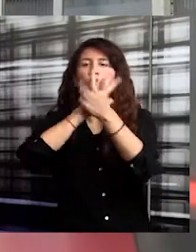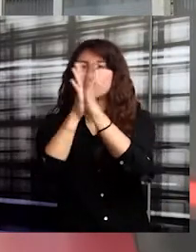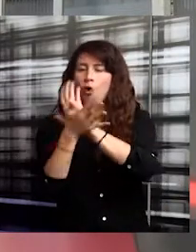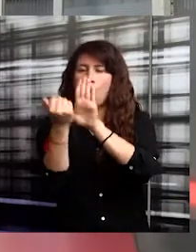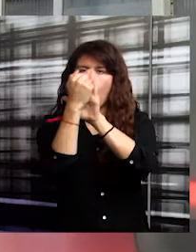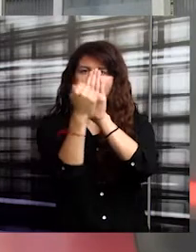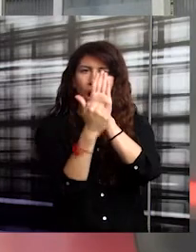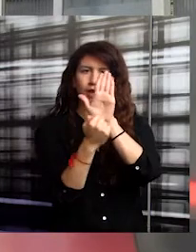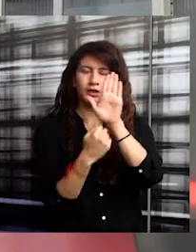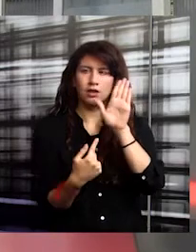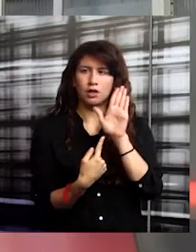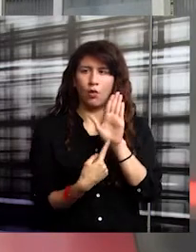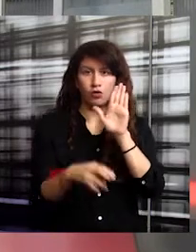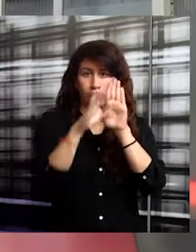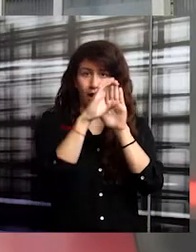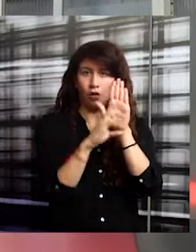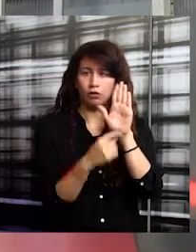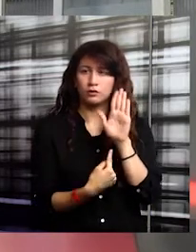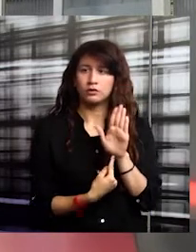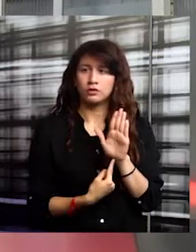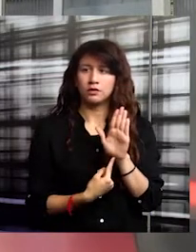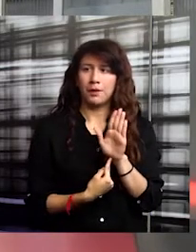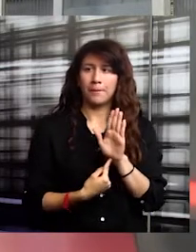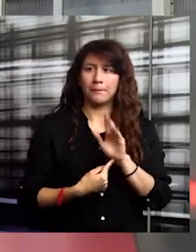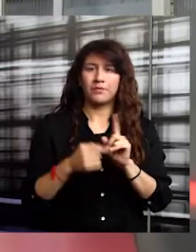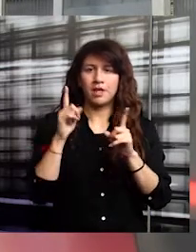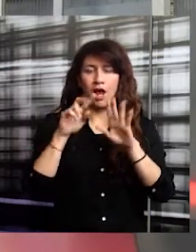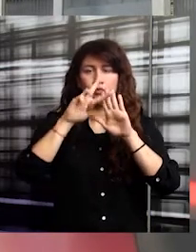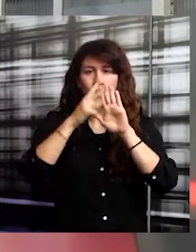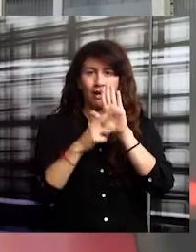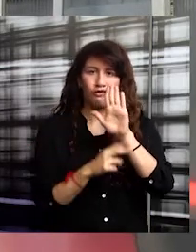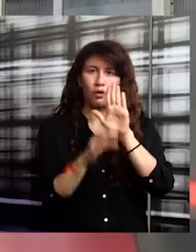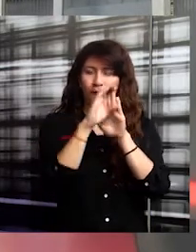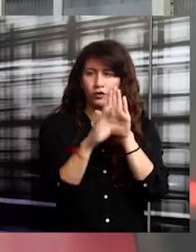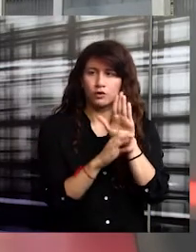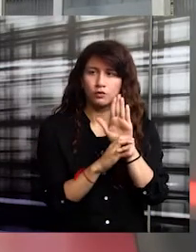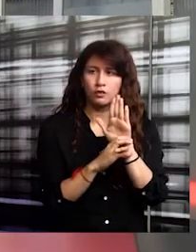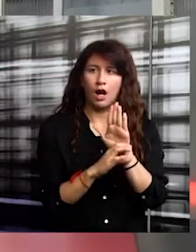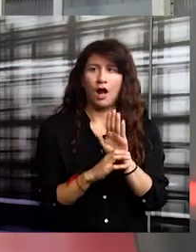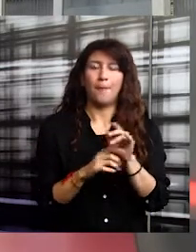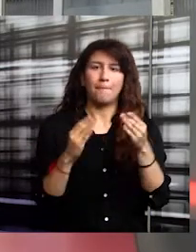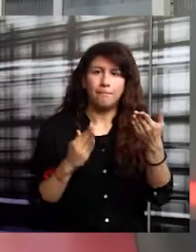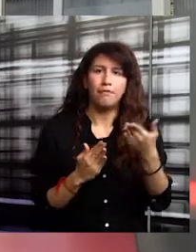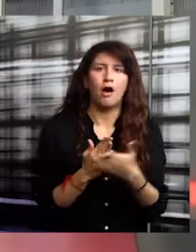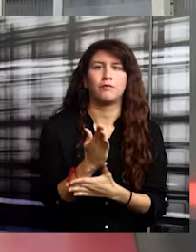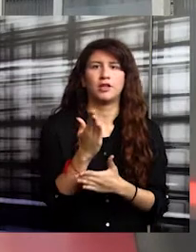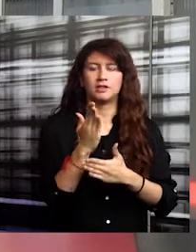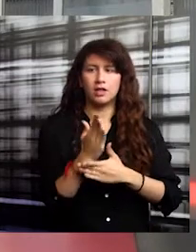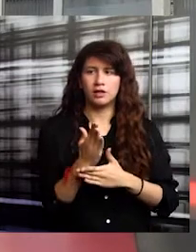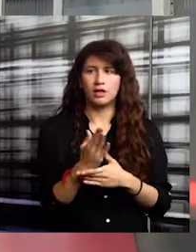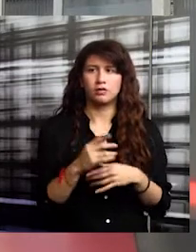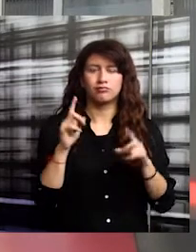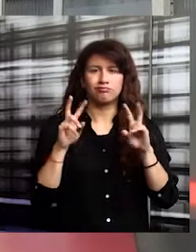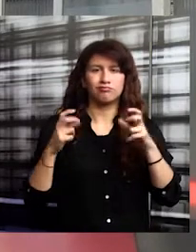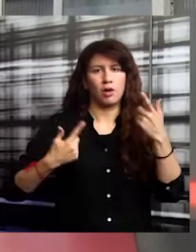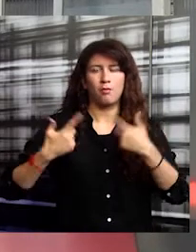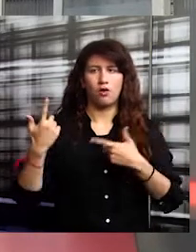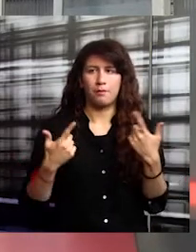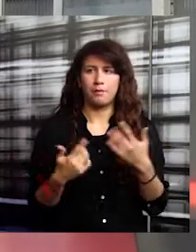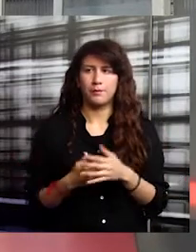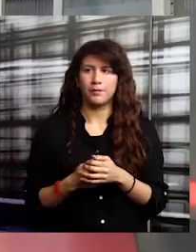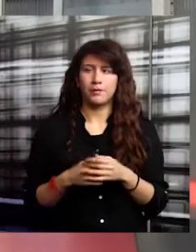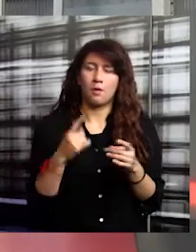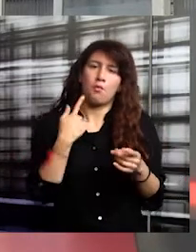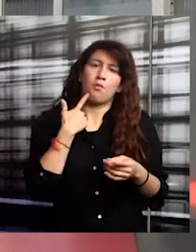artículos de la Constitución mediante una reforma constitucional, va a seguir existiendo el problema. porque, por así